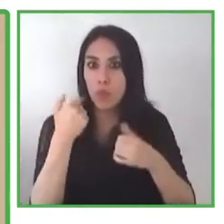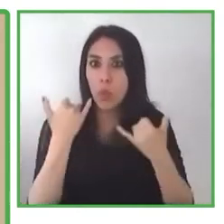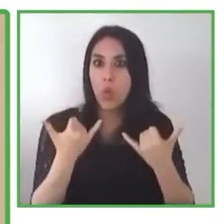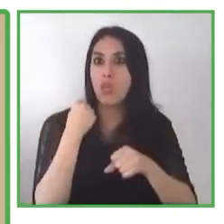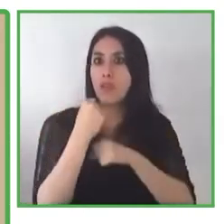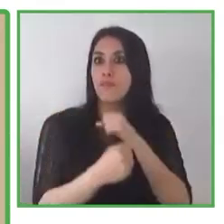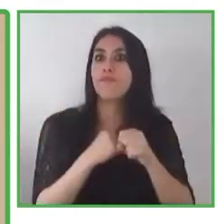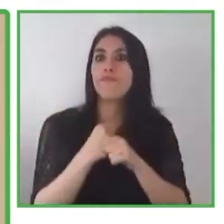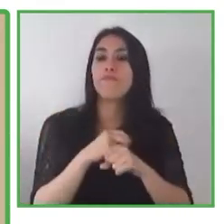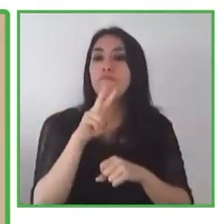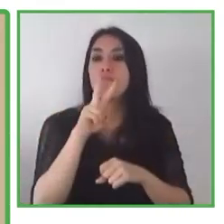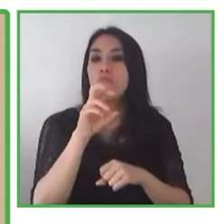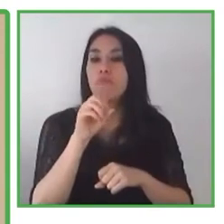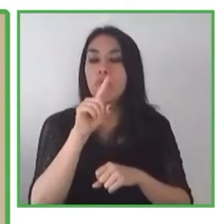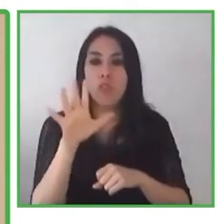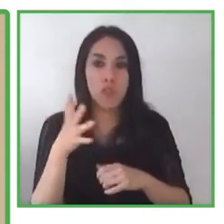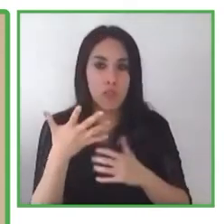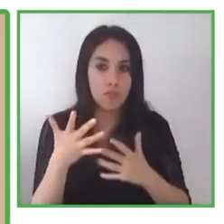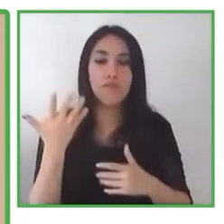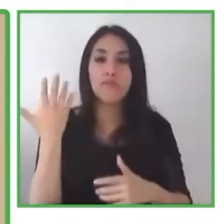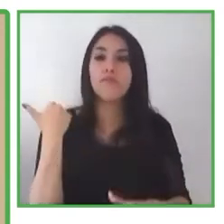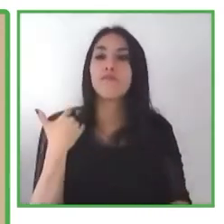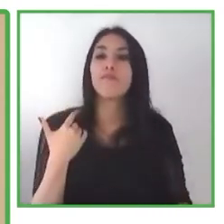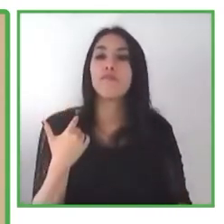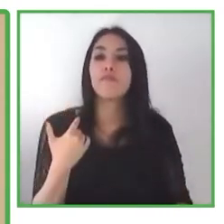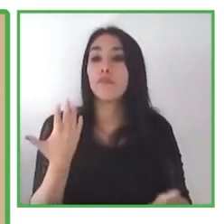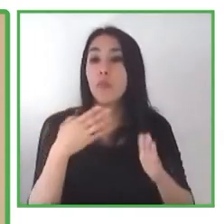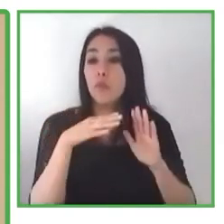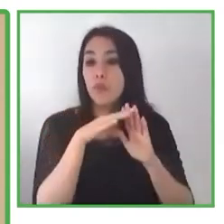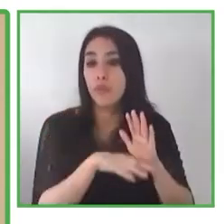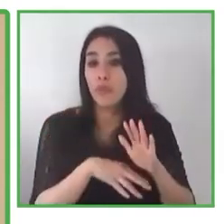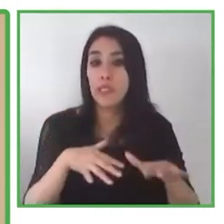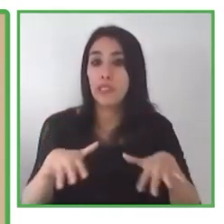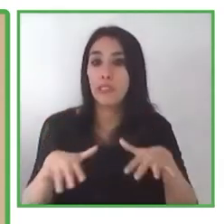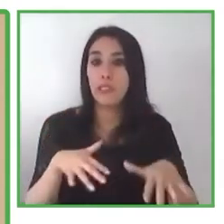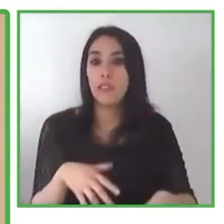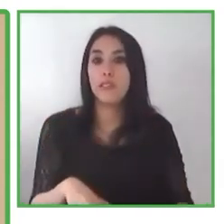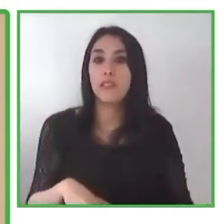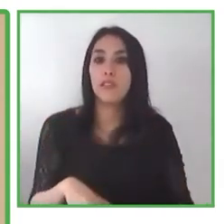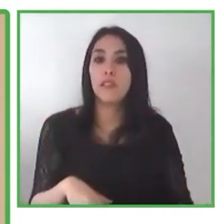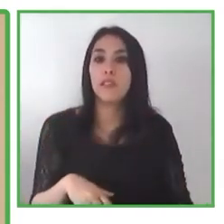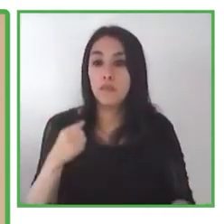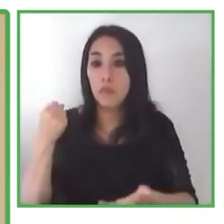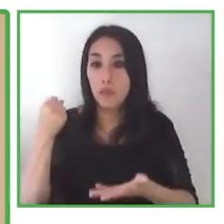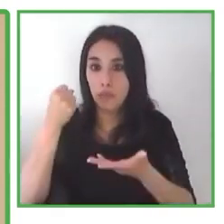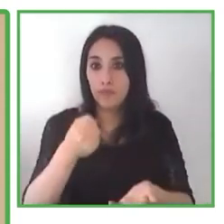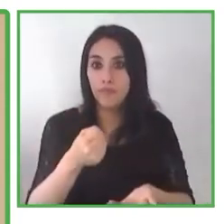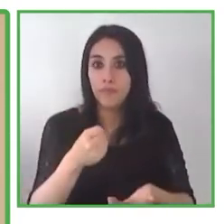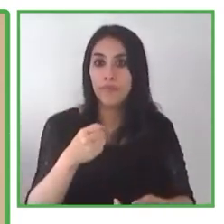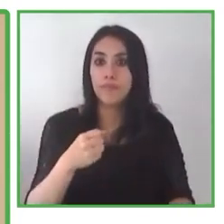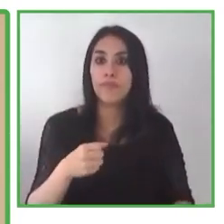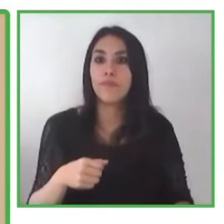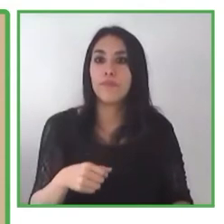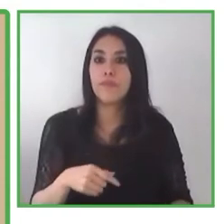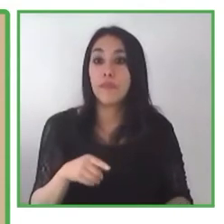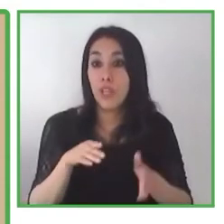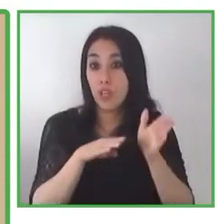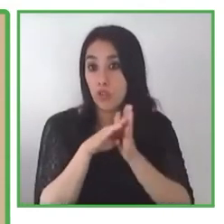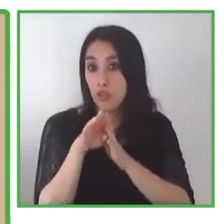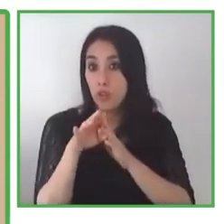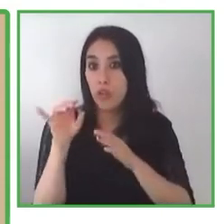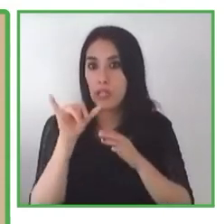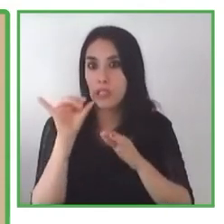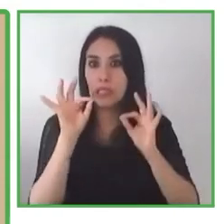internacionales más recientes, como el del 2015 con la Agenda de Acción, que habla acerca del financiamiento